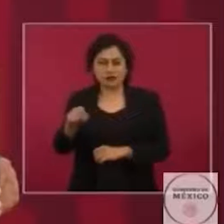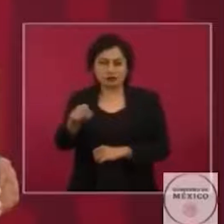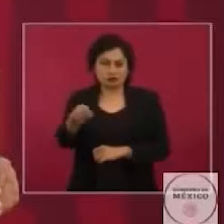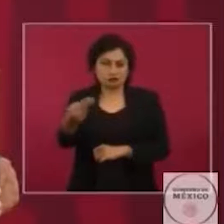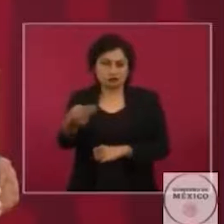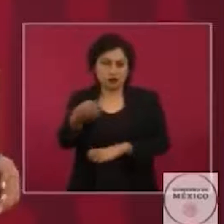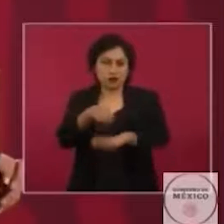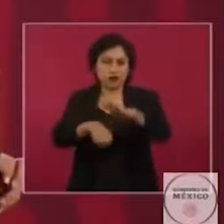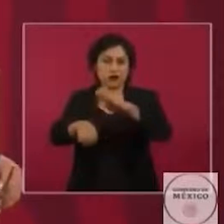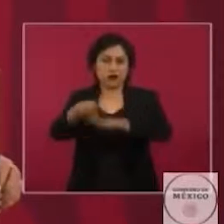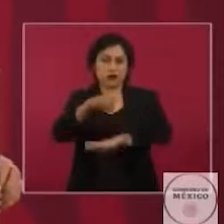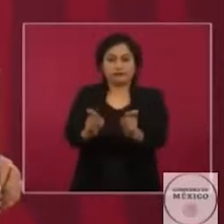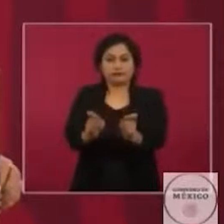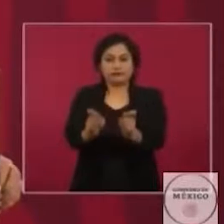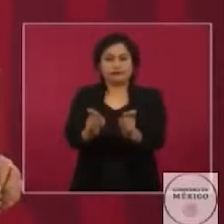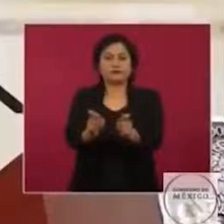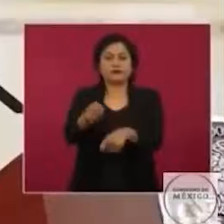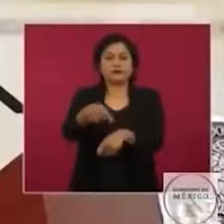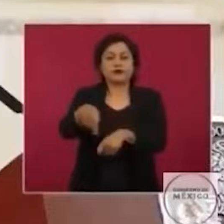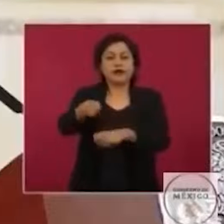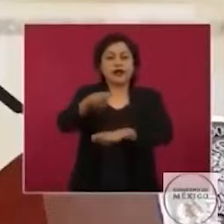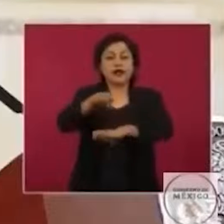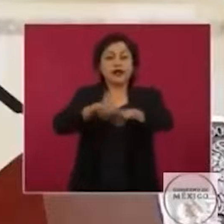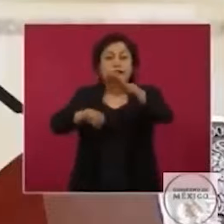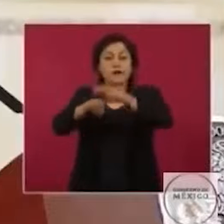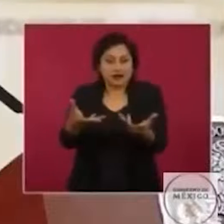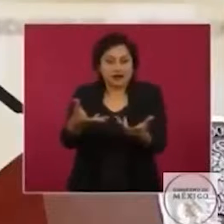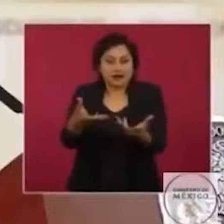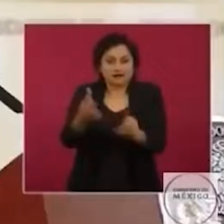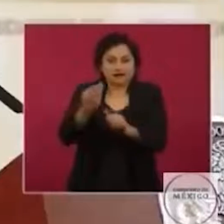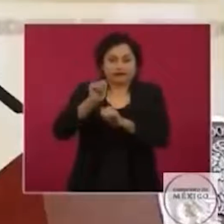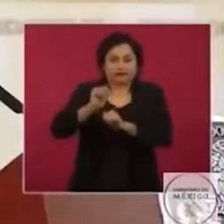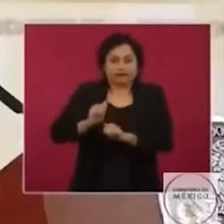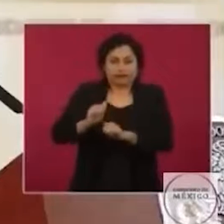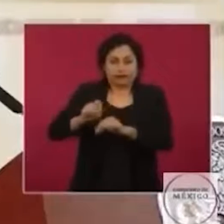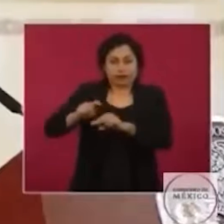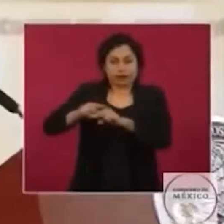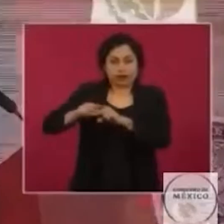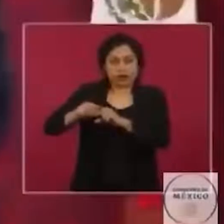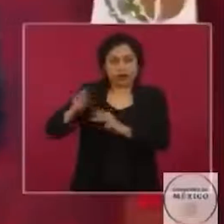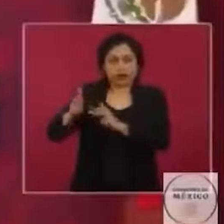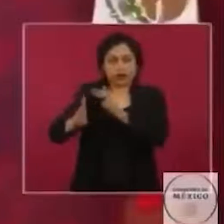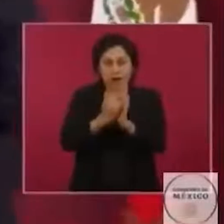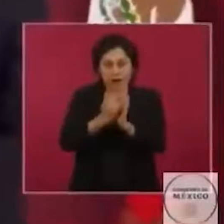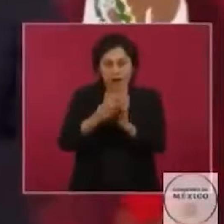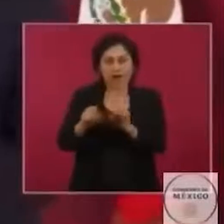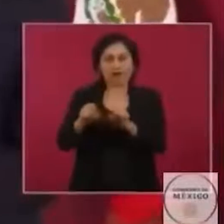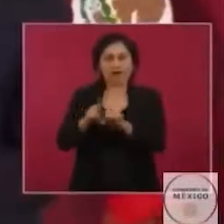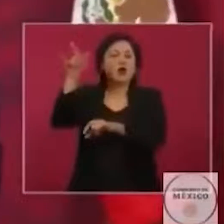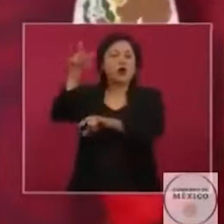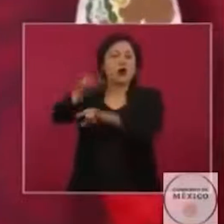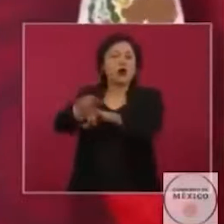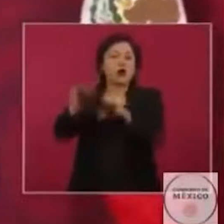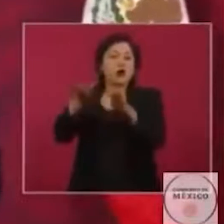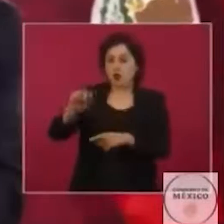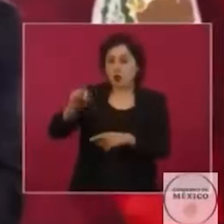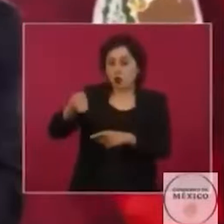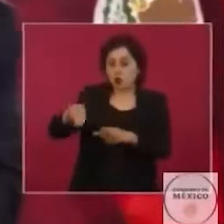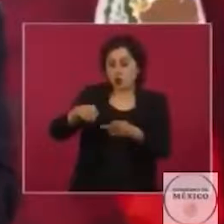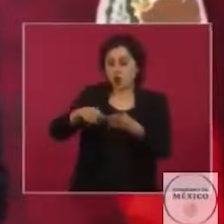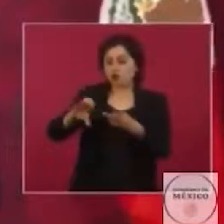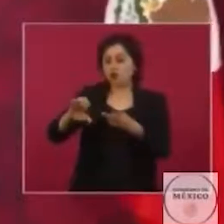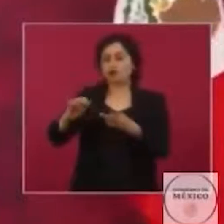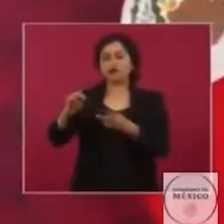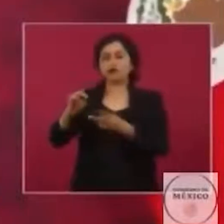empresa que va a operar el tren Maya y los aeropuertos de Tulum, Tulumal, Palenque